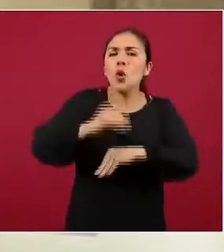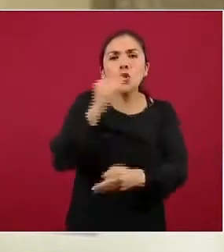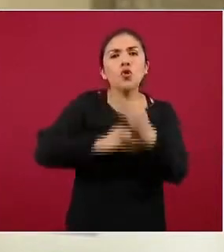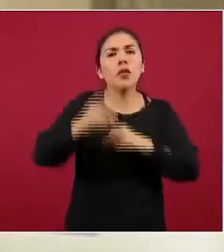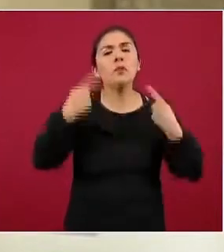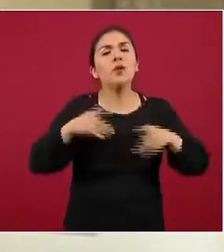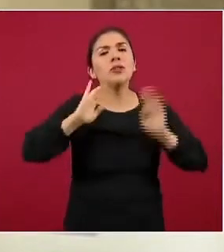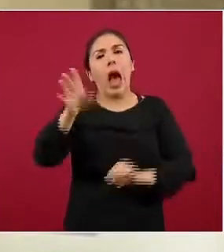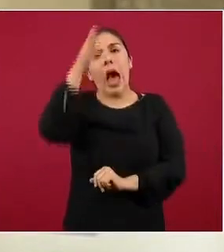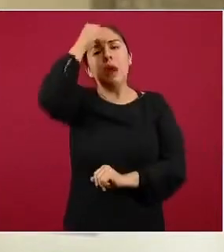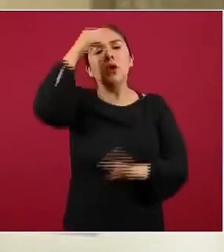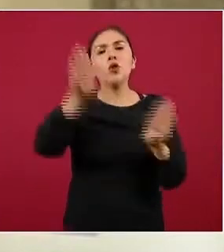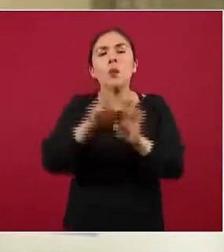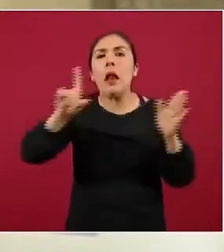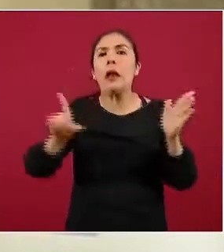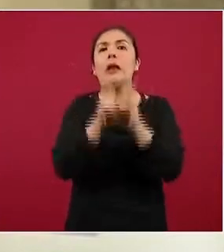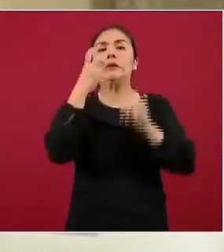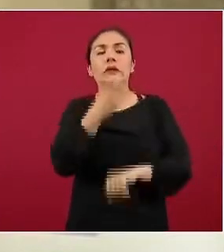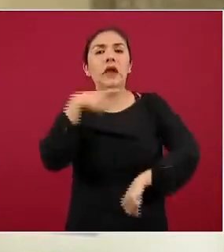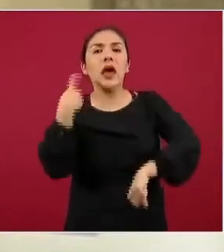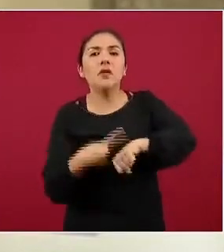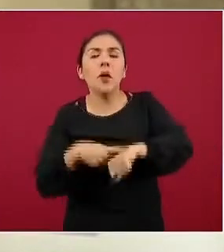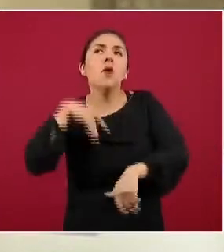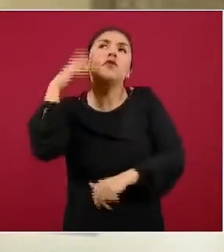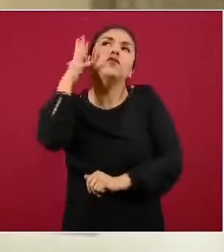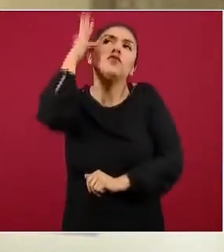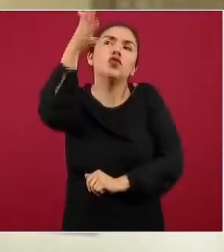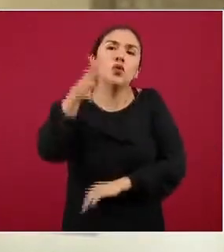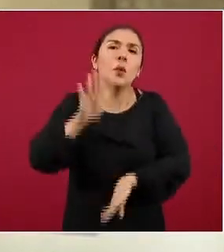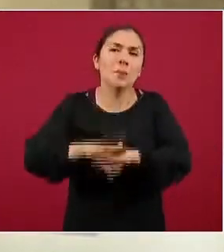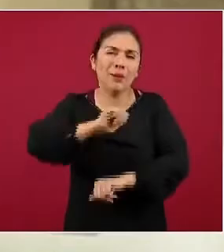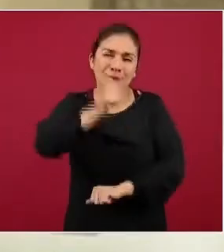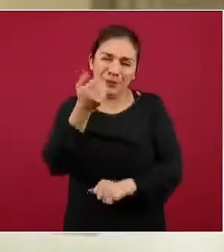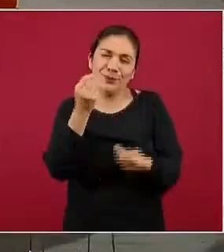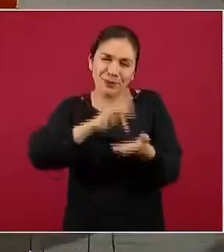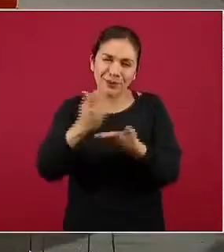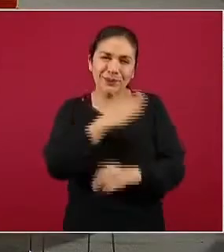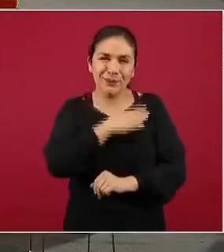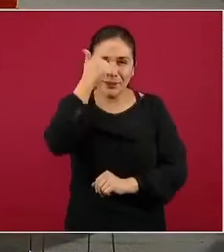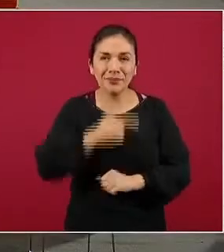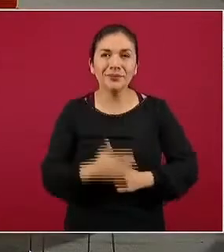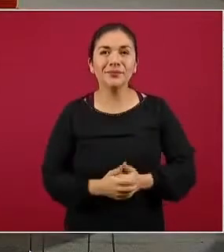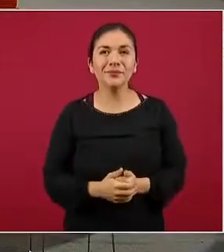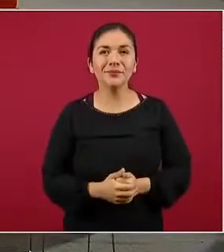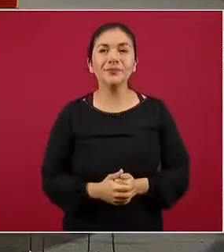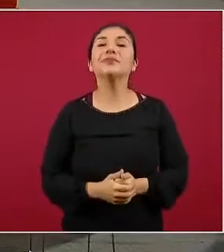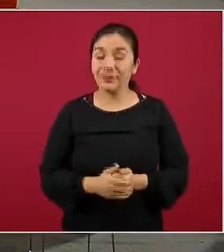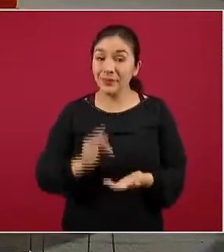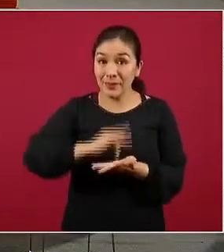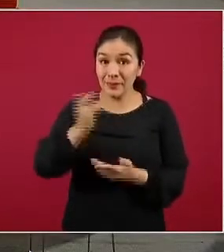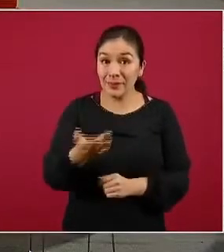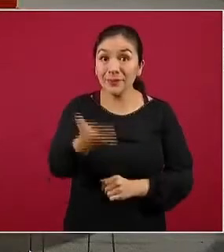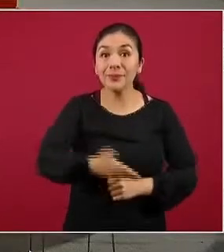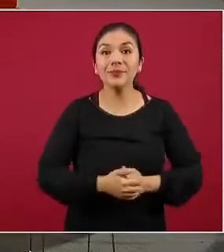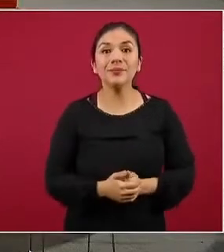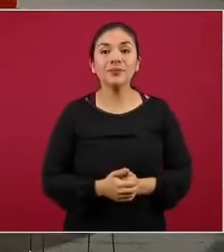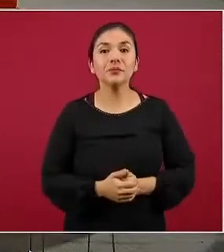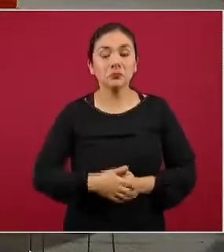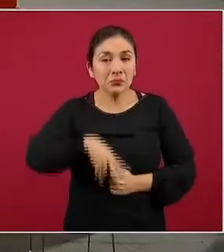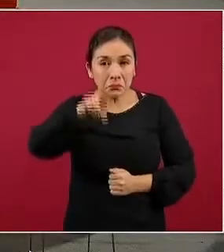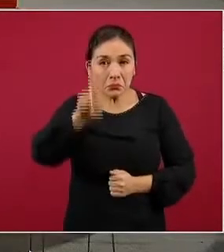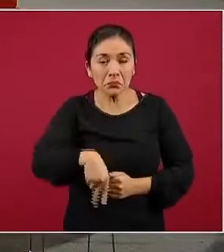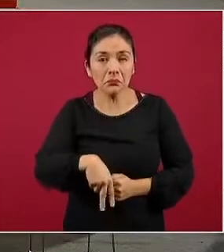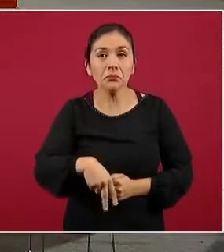de aprender de esta enfermedad y de las que vaya a haber? Muchas gracias, buenas noches. Muchas gracias, Ángel Juan.